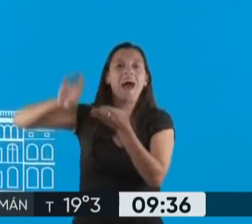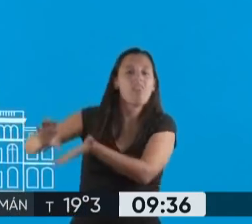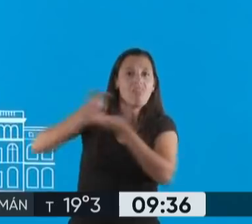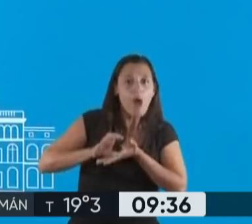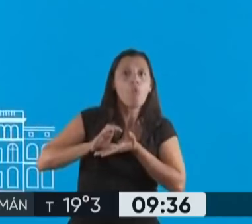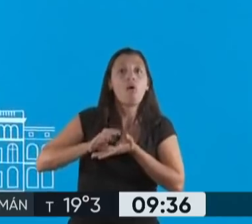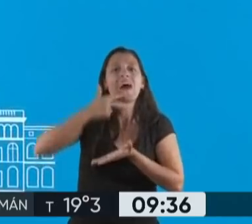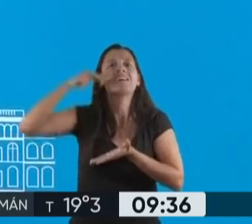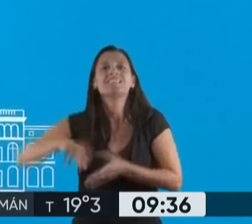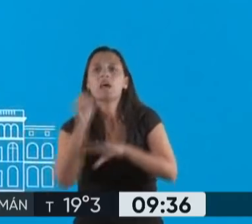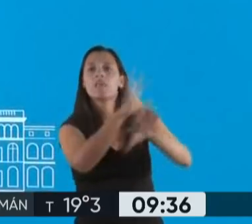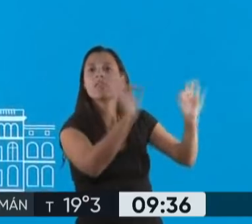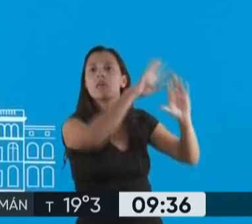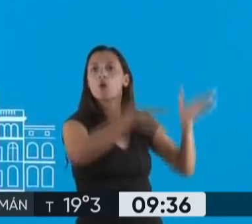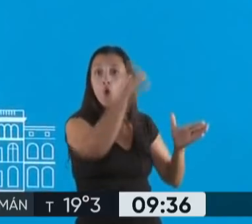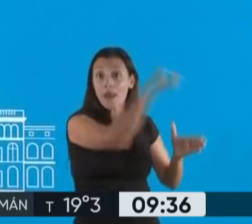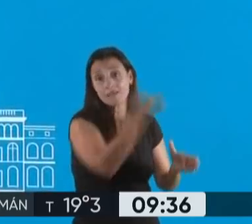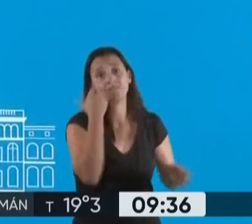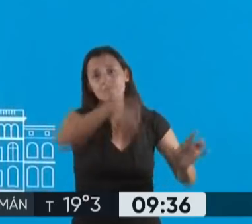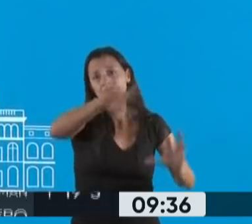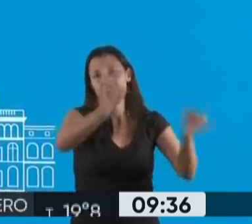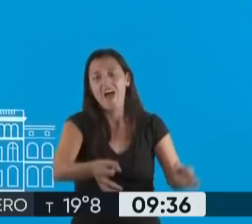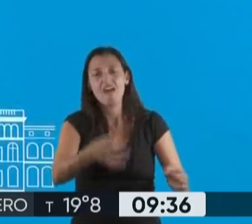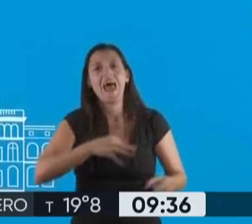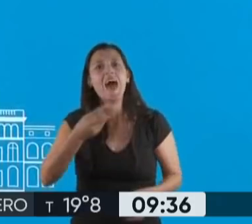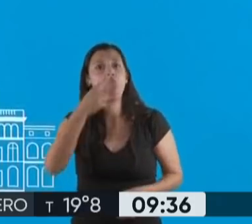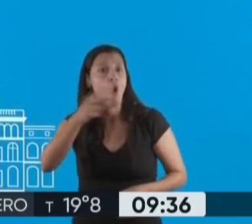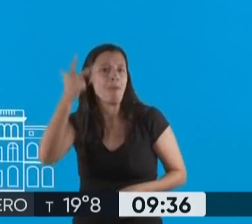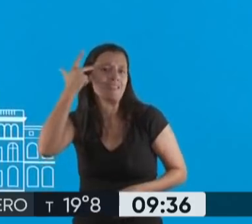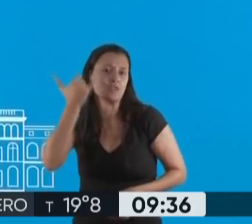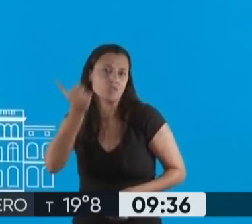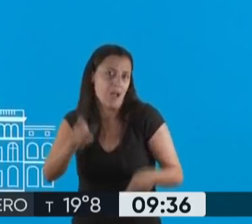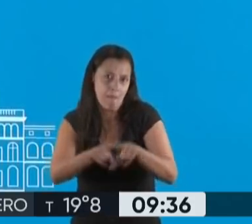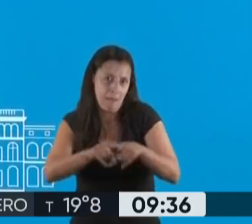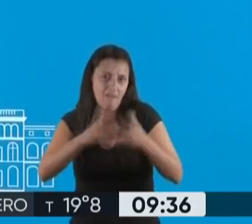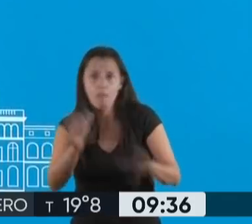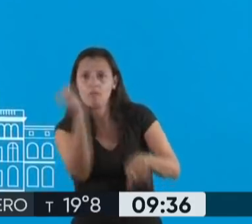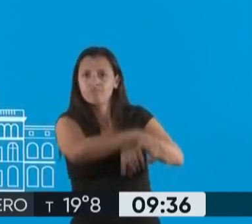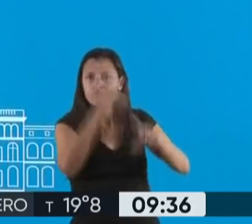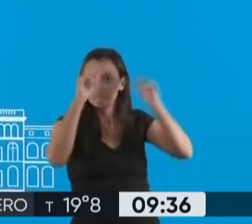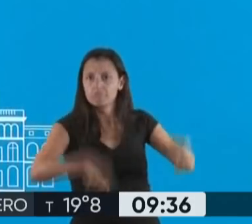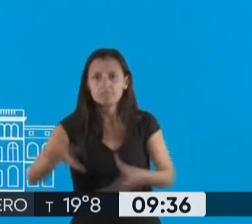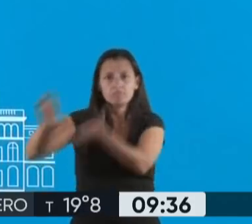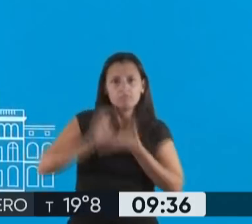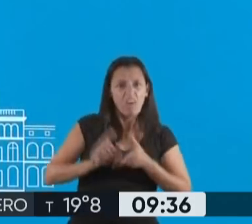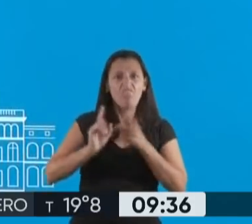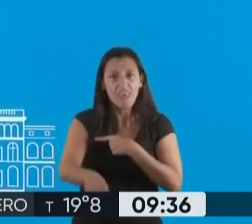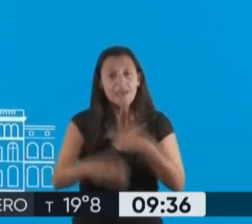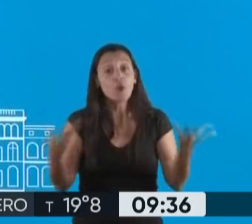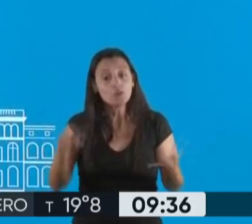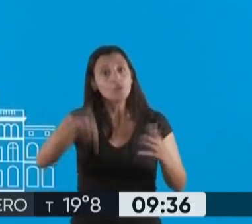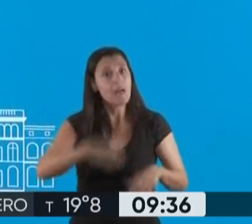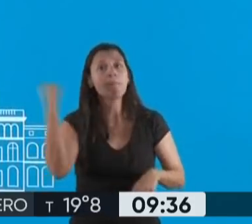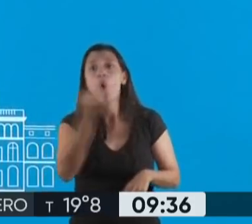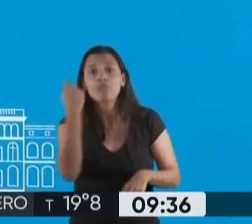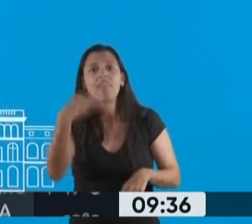ningún Congreso. Sucedió en la Argentina en el año 2018. Entonces, esta ley, que es en realidad un compromiso del gobierno argentino de que estos temas se discutan en el